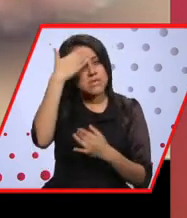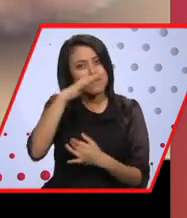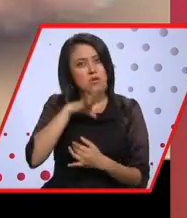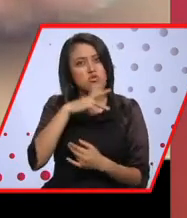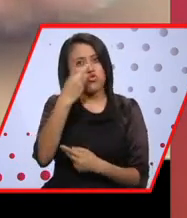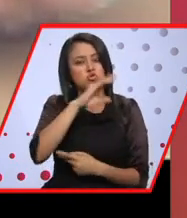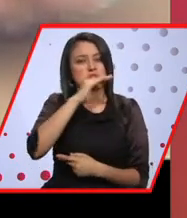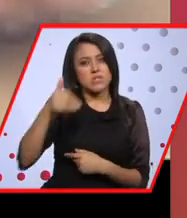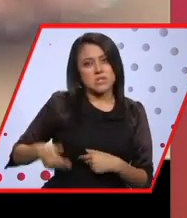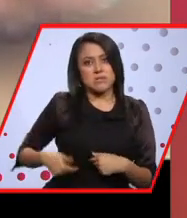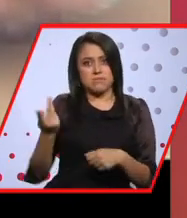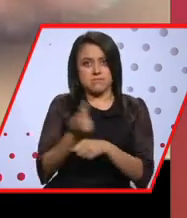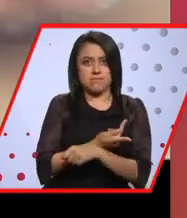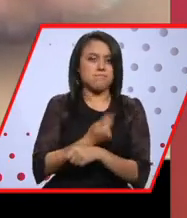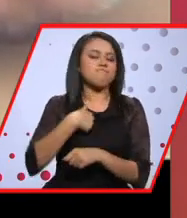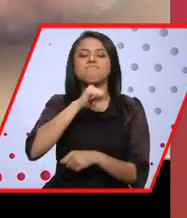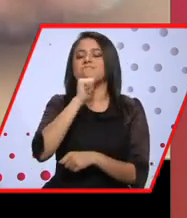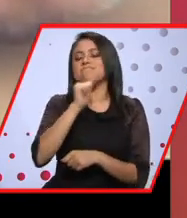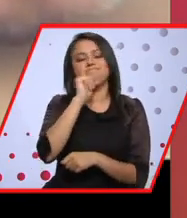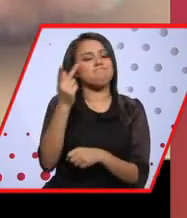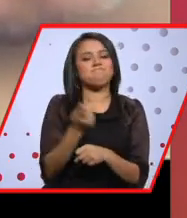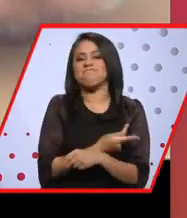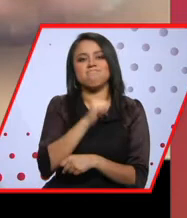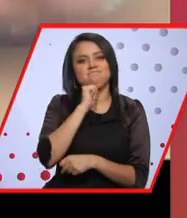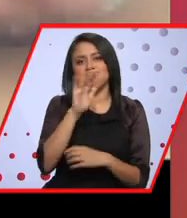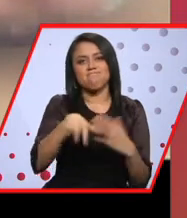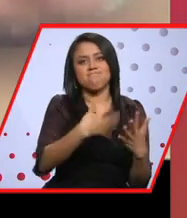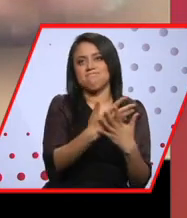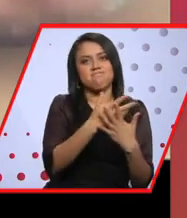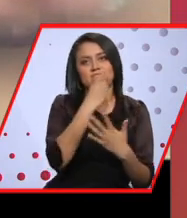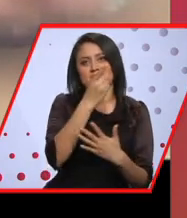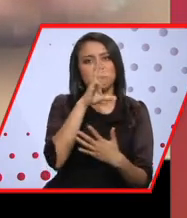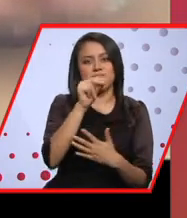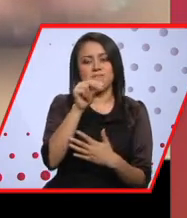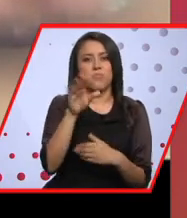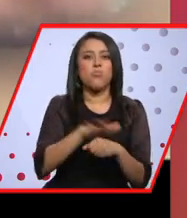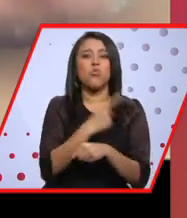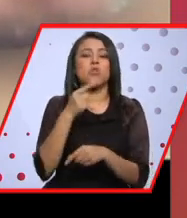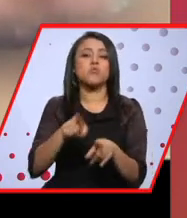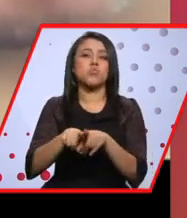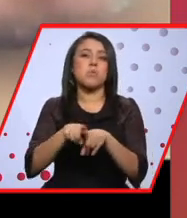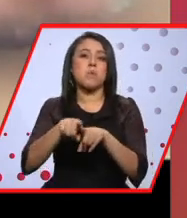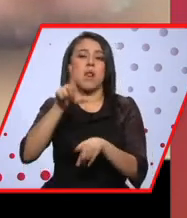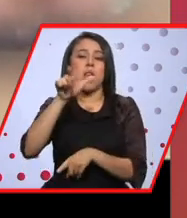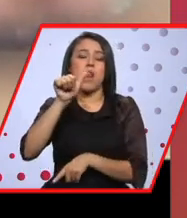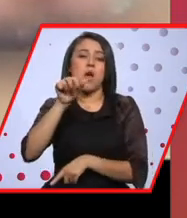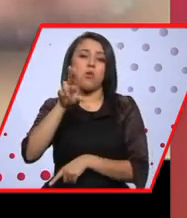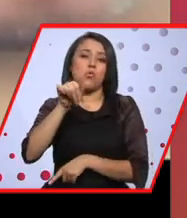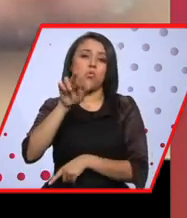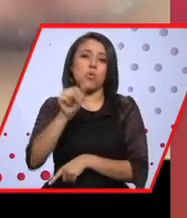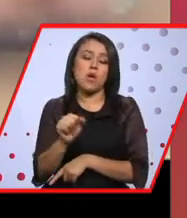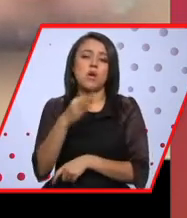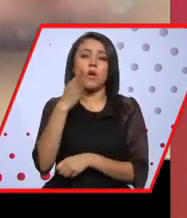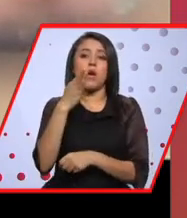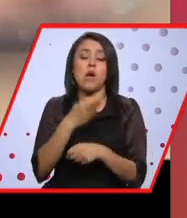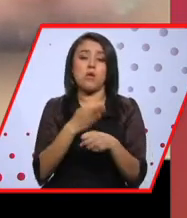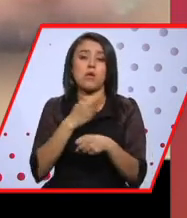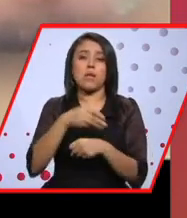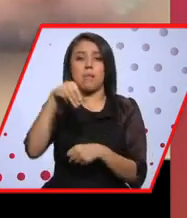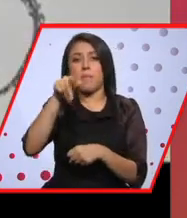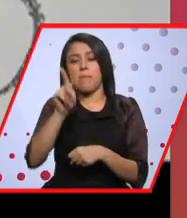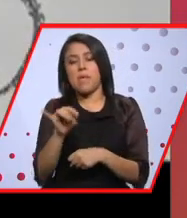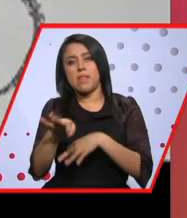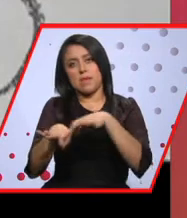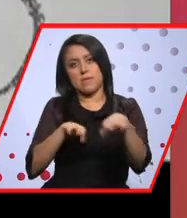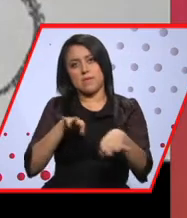2 accidentes graves y nunca lo detuvieron. Cree que debido a la intervención de su hermana, Laura Eugenia, quien es Ministerio Público